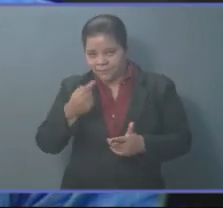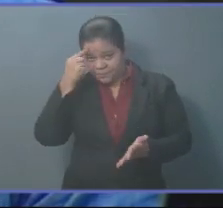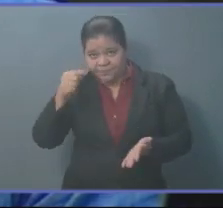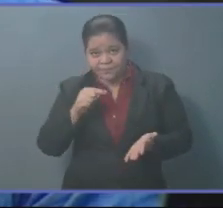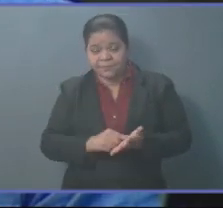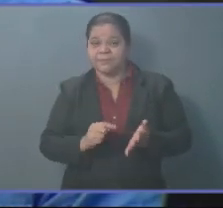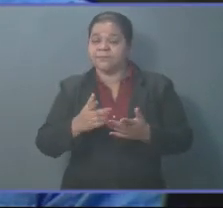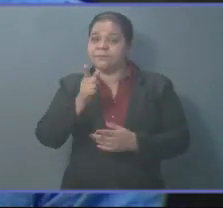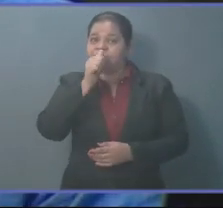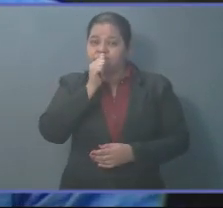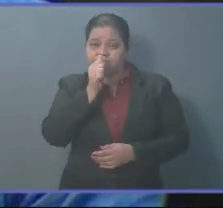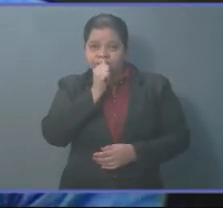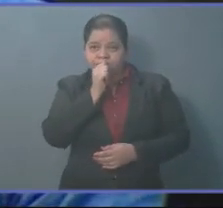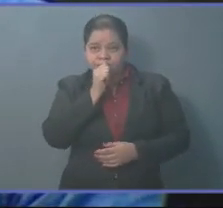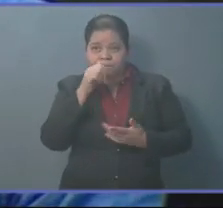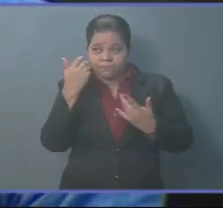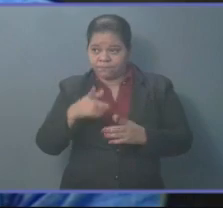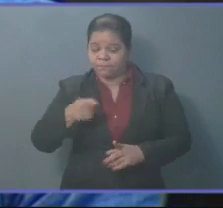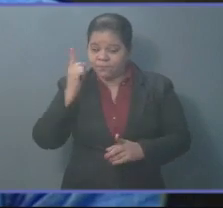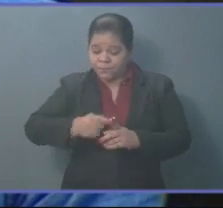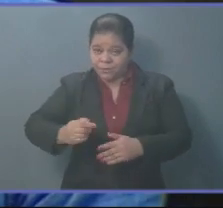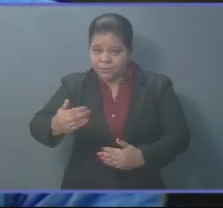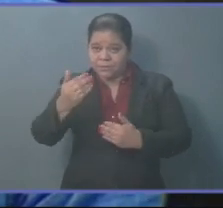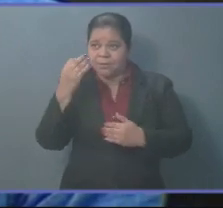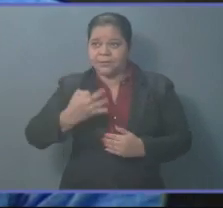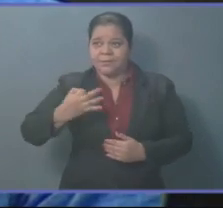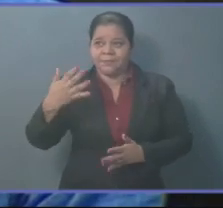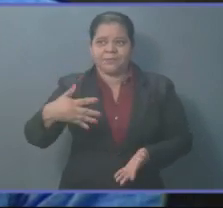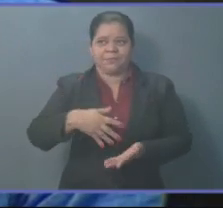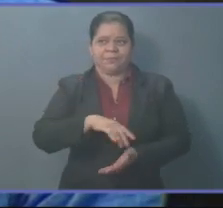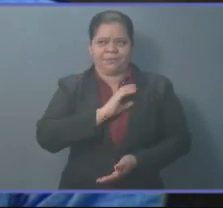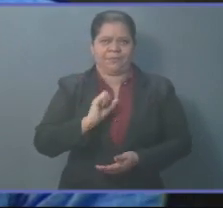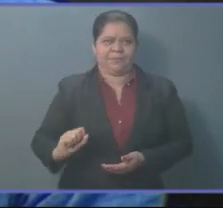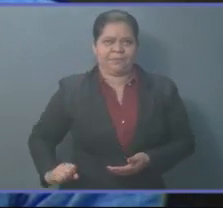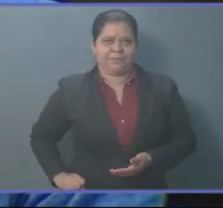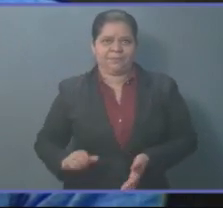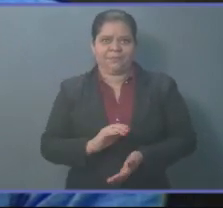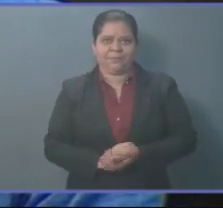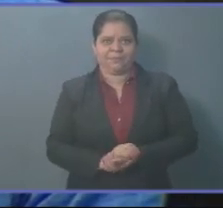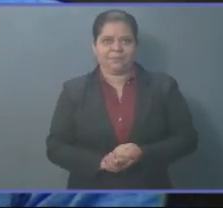necesariamente que esto obedece a las necesidades de la población salvadoreña.